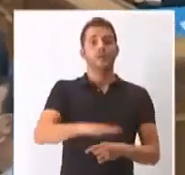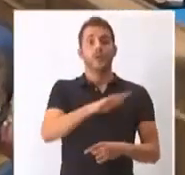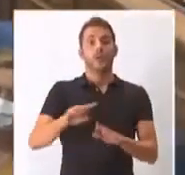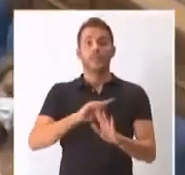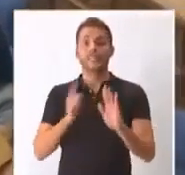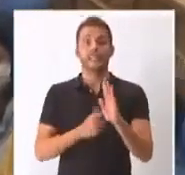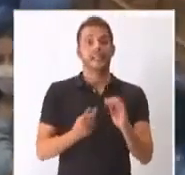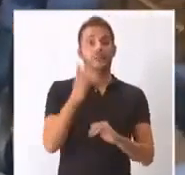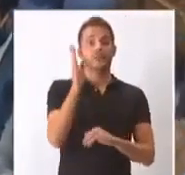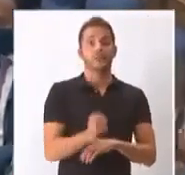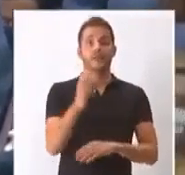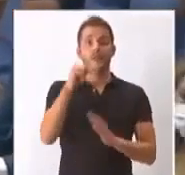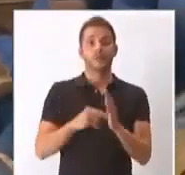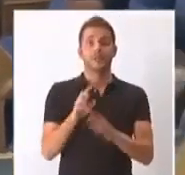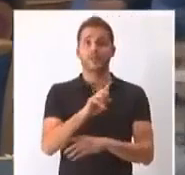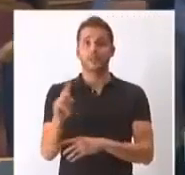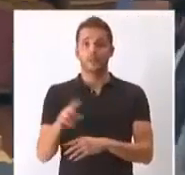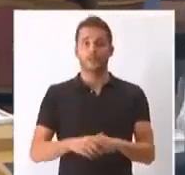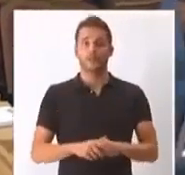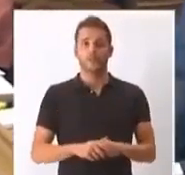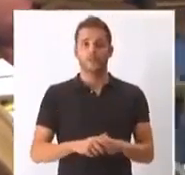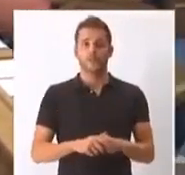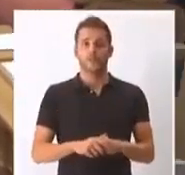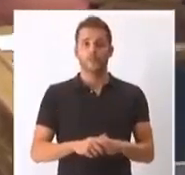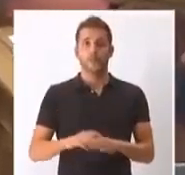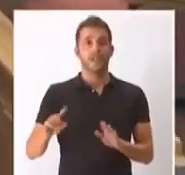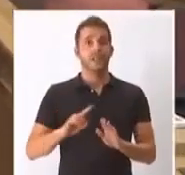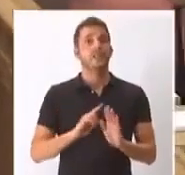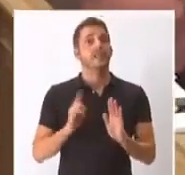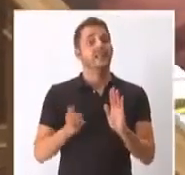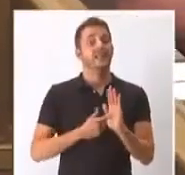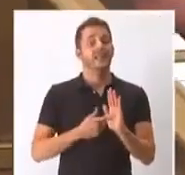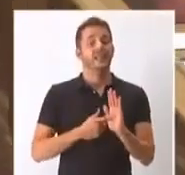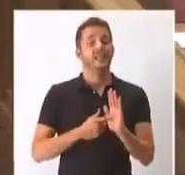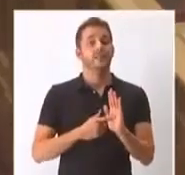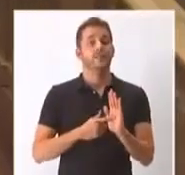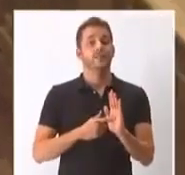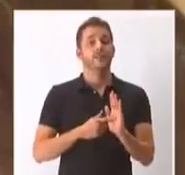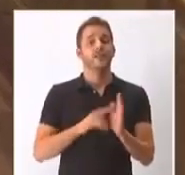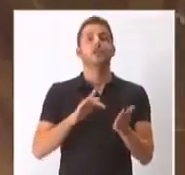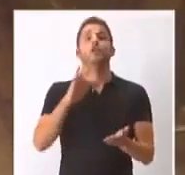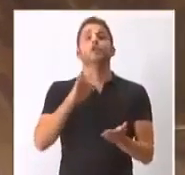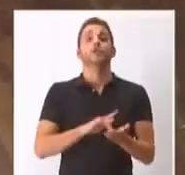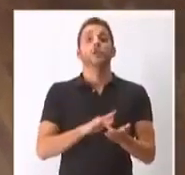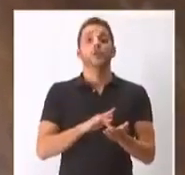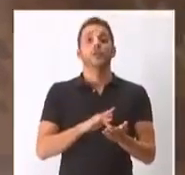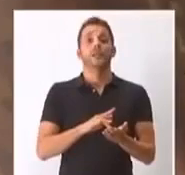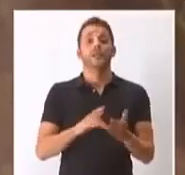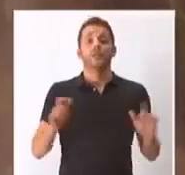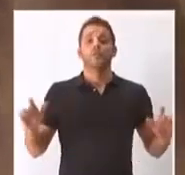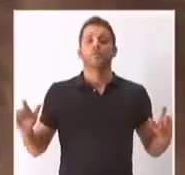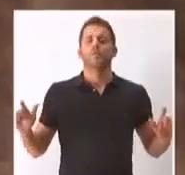2 2021 la ley fijaron la aplicación de tipos superreducidos